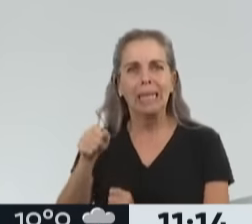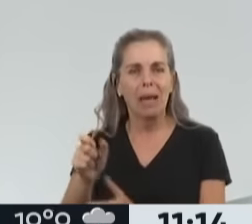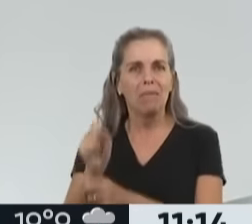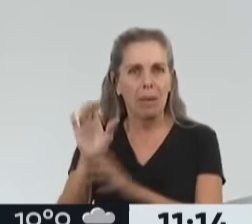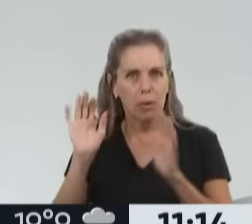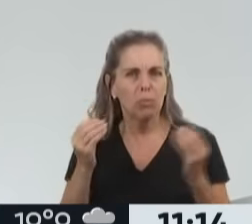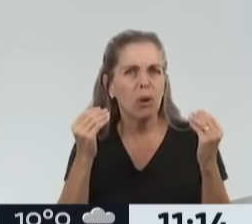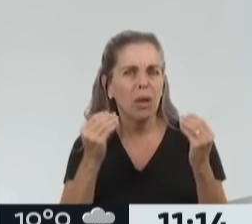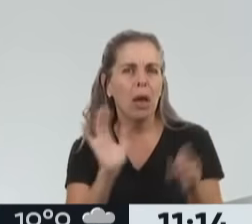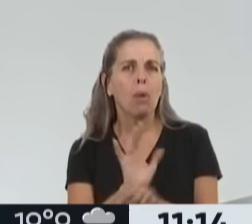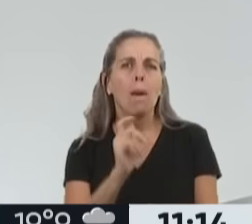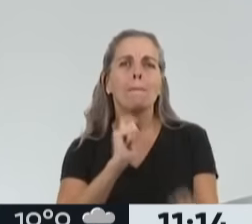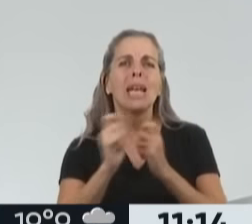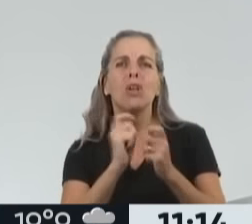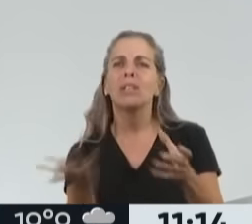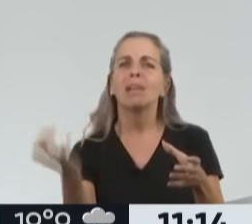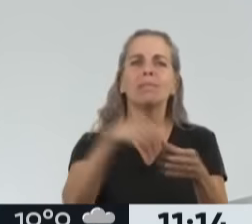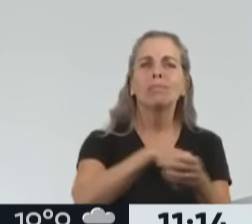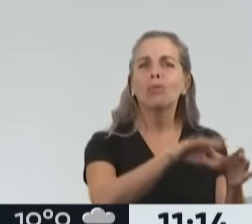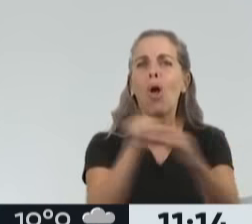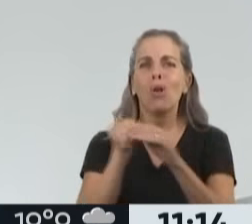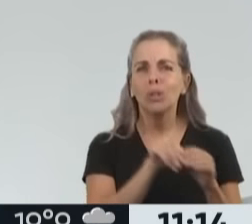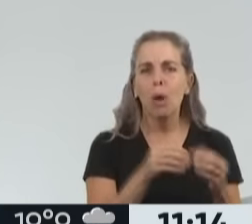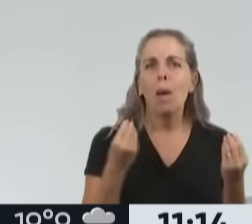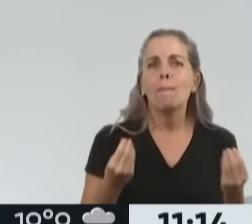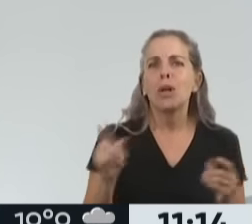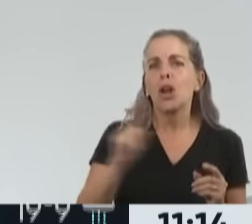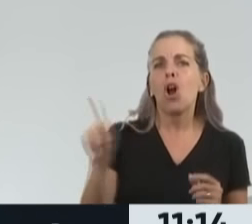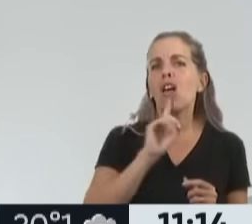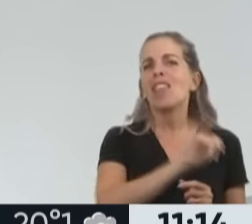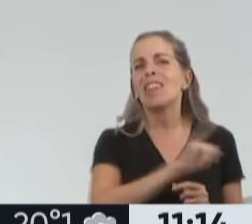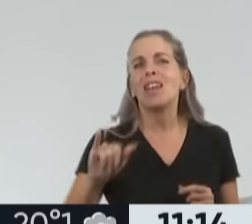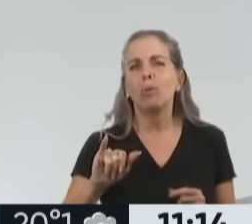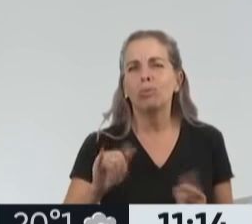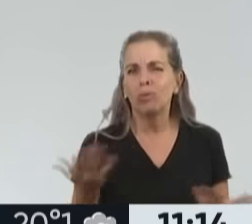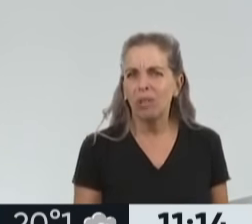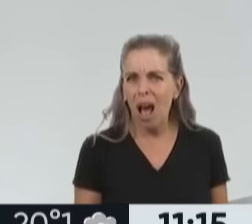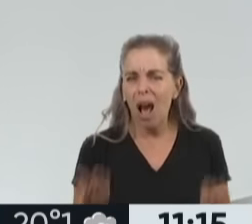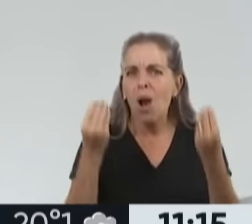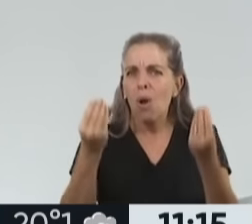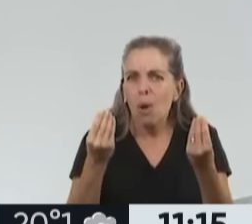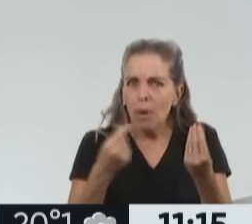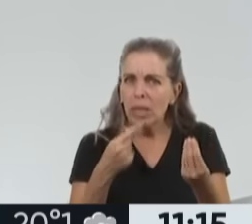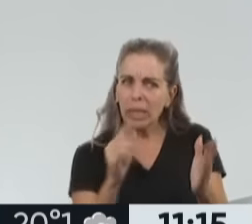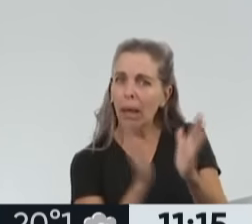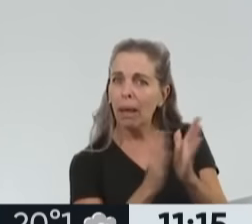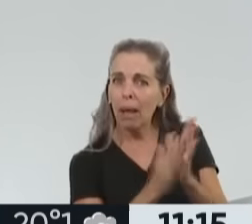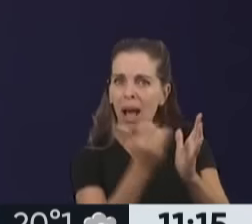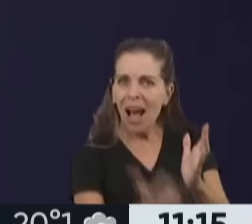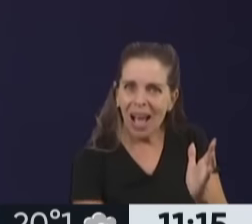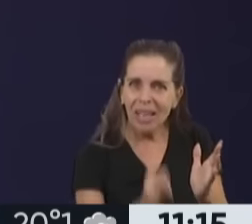todos qué es lo que sabe por qué no lo denuncia cómo actúan Cómo tiene